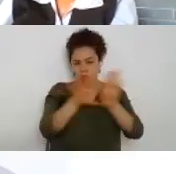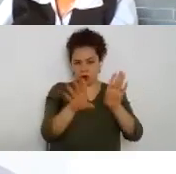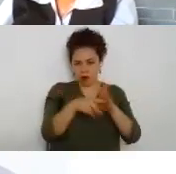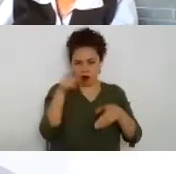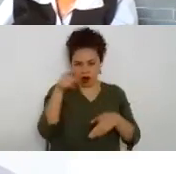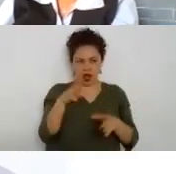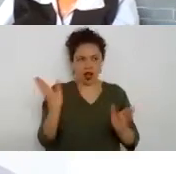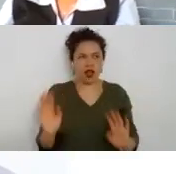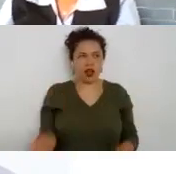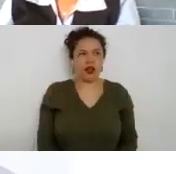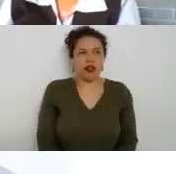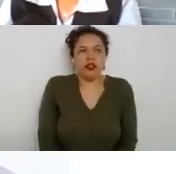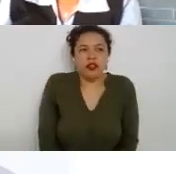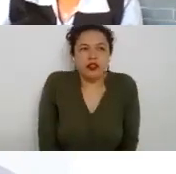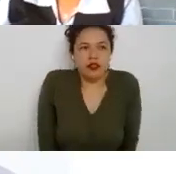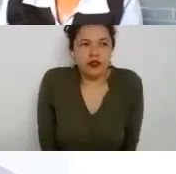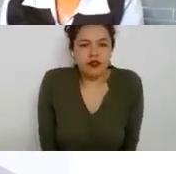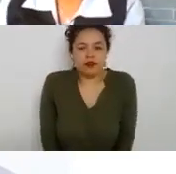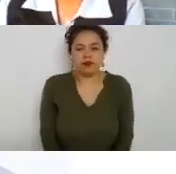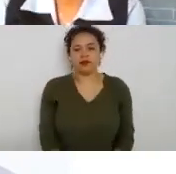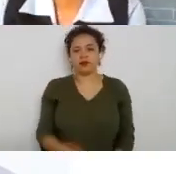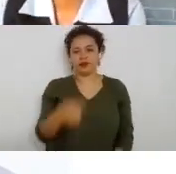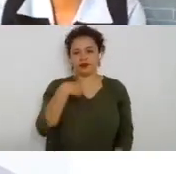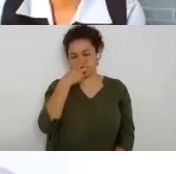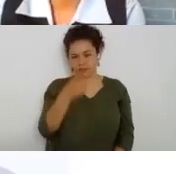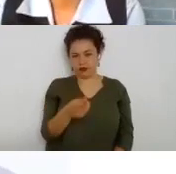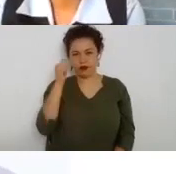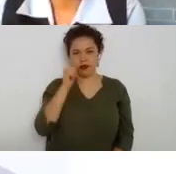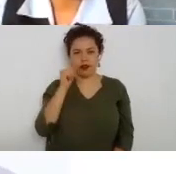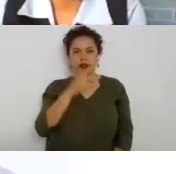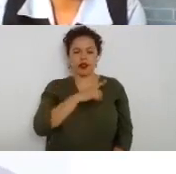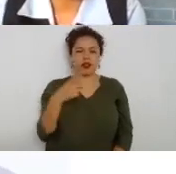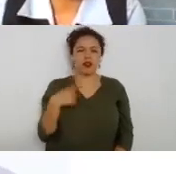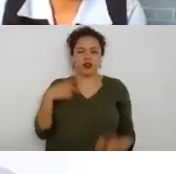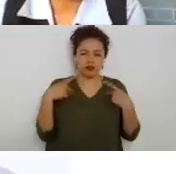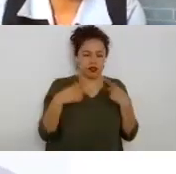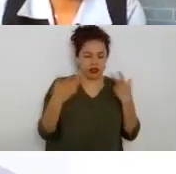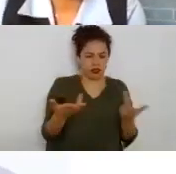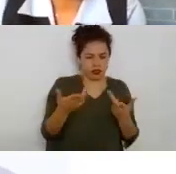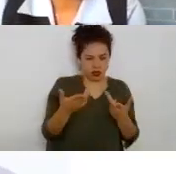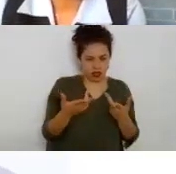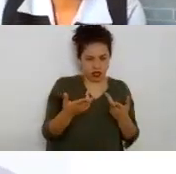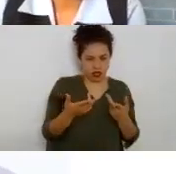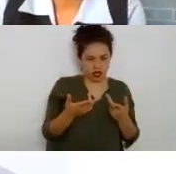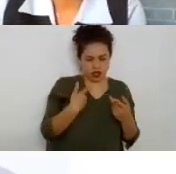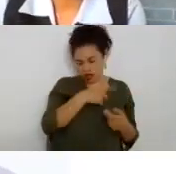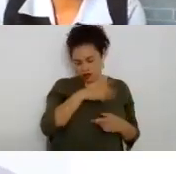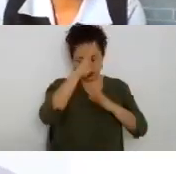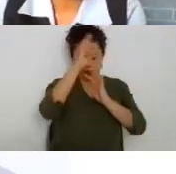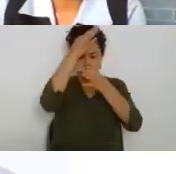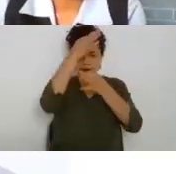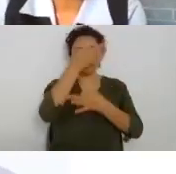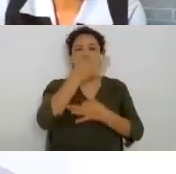¿Ok? Les comentaba que siempre tenemos que buscar que la víctima esté totalmente alineada. Dijimos que íbamos a alinear lo que